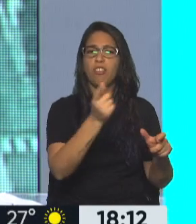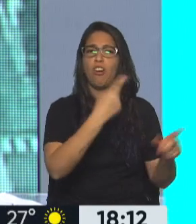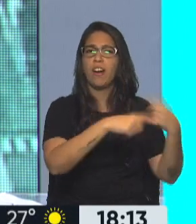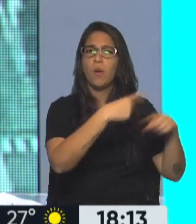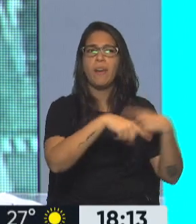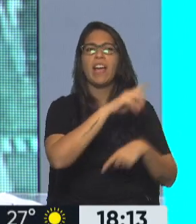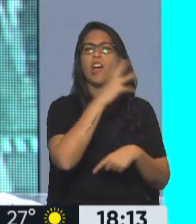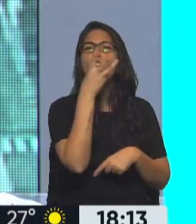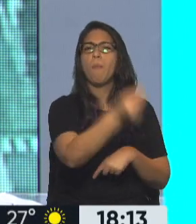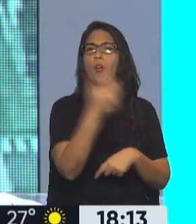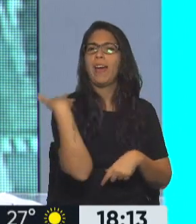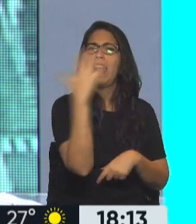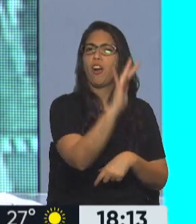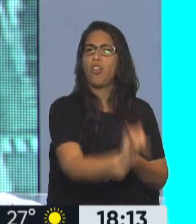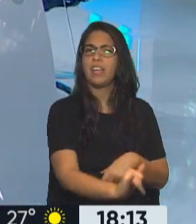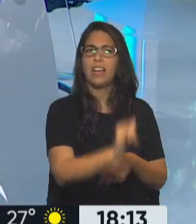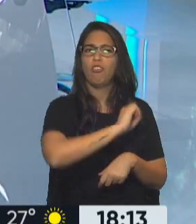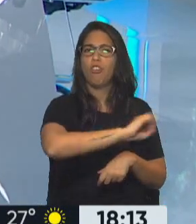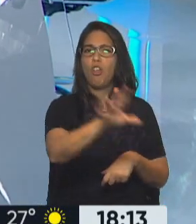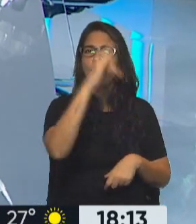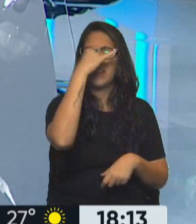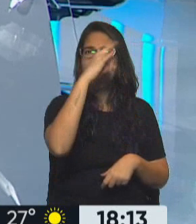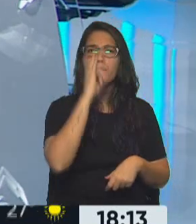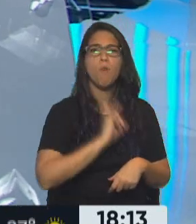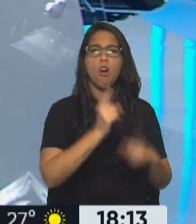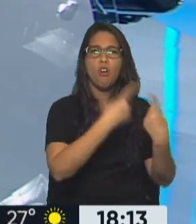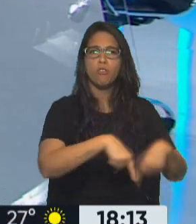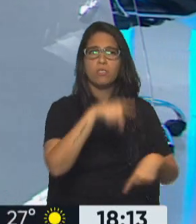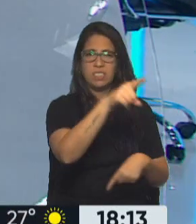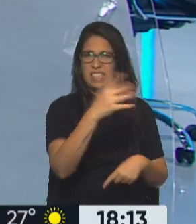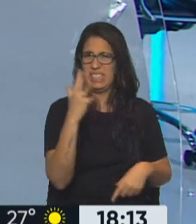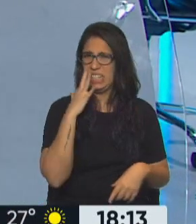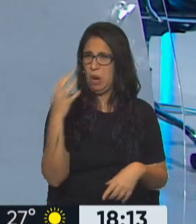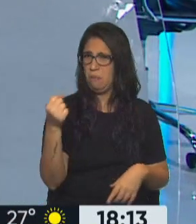los tambos en General Rodríguez, 5 lucas, ¿le paga el tambero?